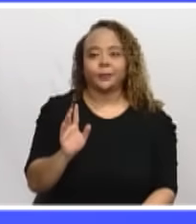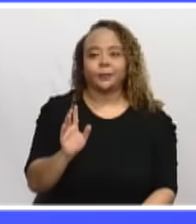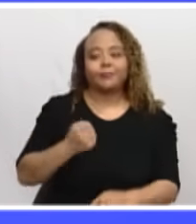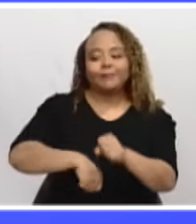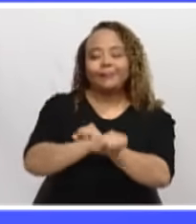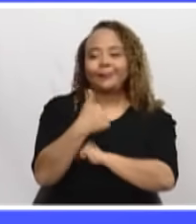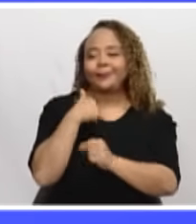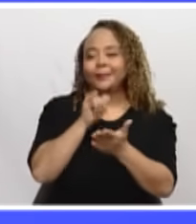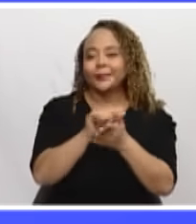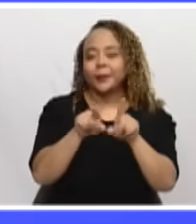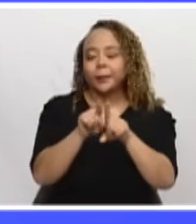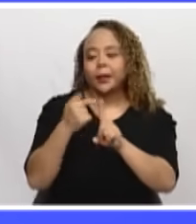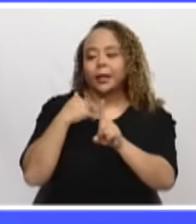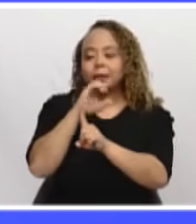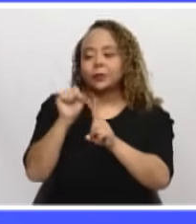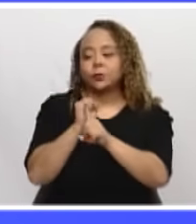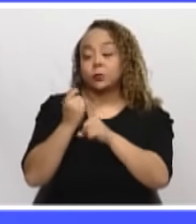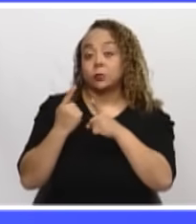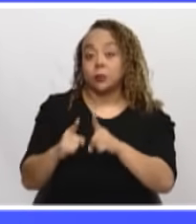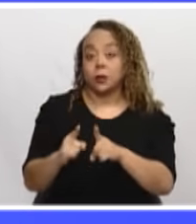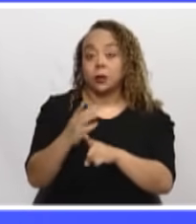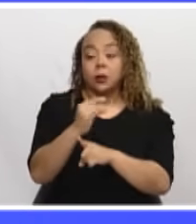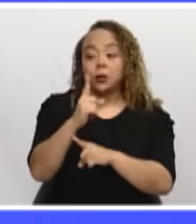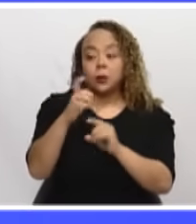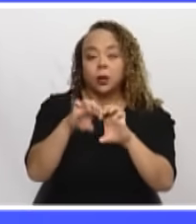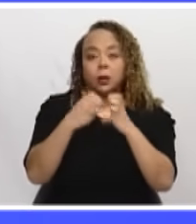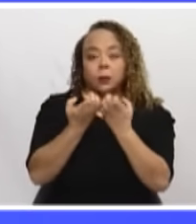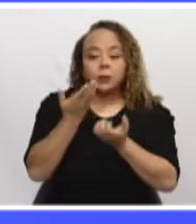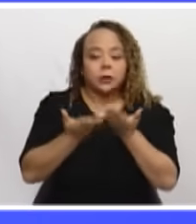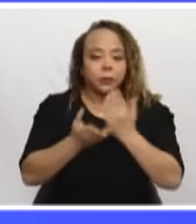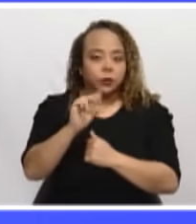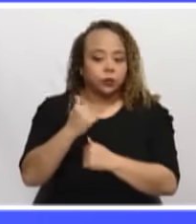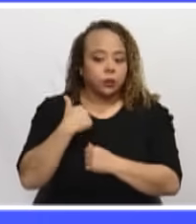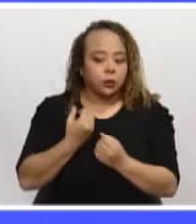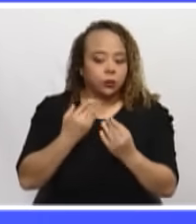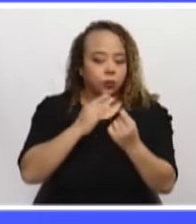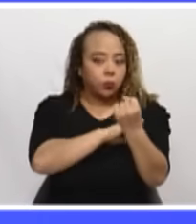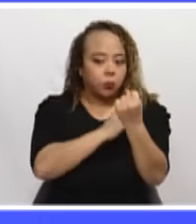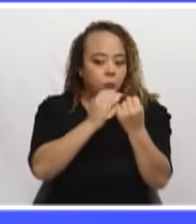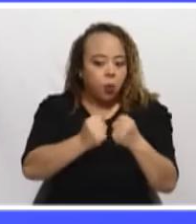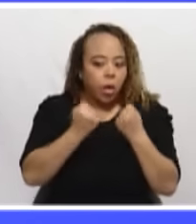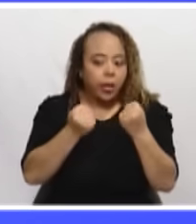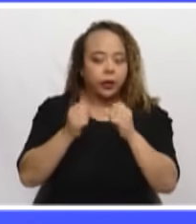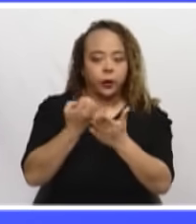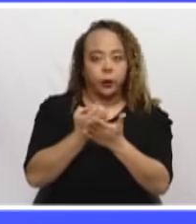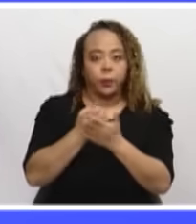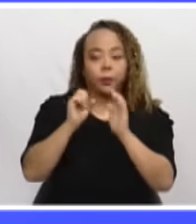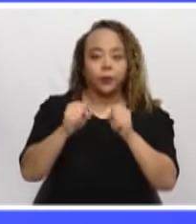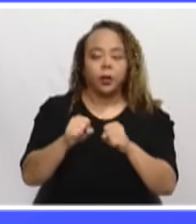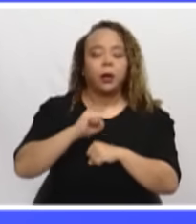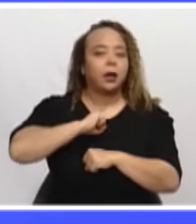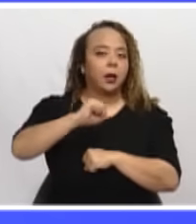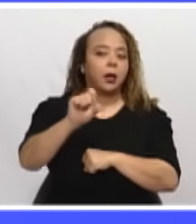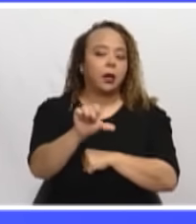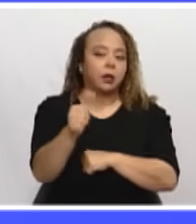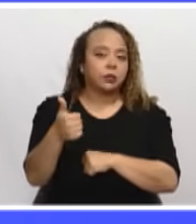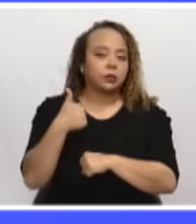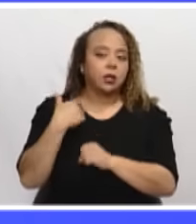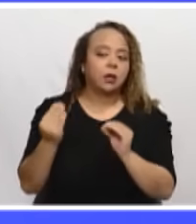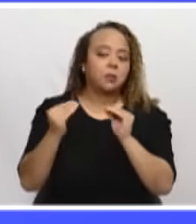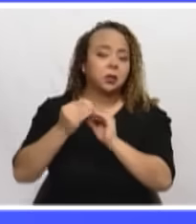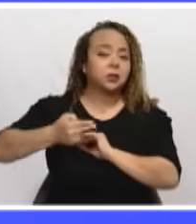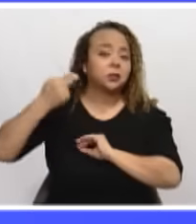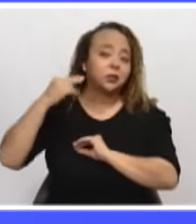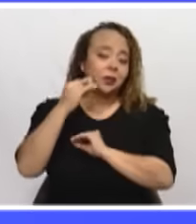tiene esto también hay situaciones que se dan y que un equipo que tal vez no tiene tanto poderío económico puede puede ganar a otro que tiene más